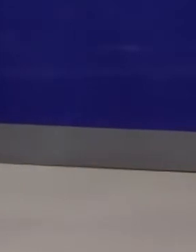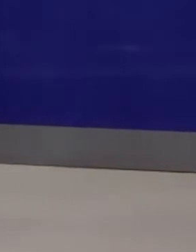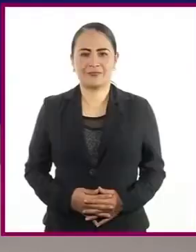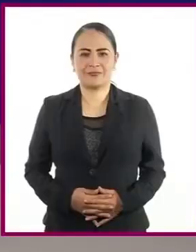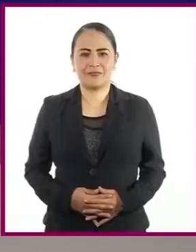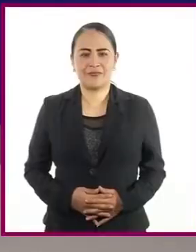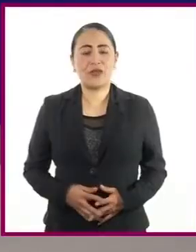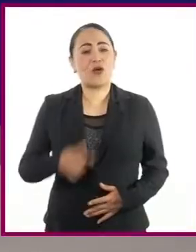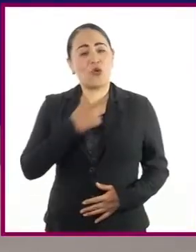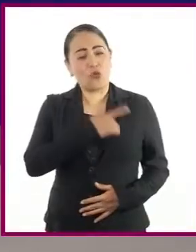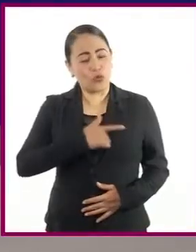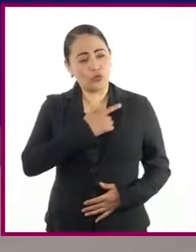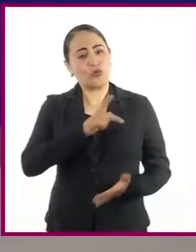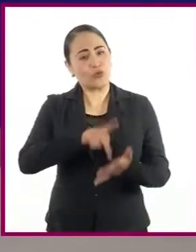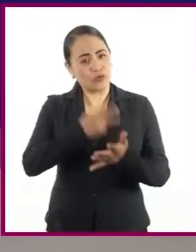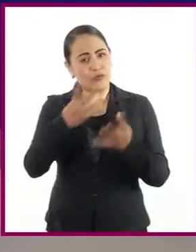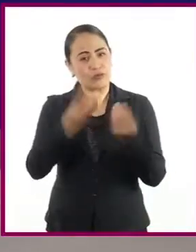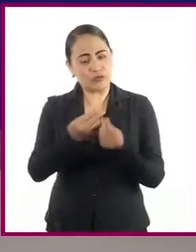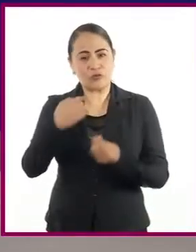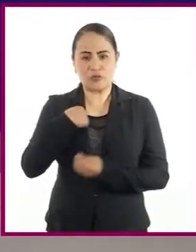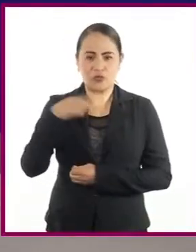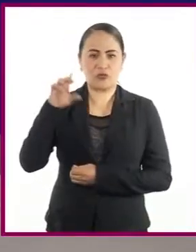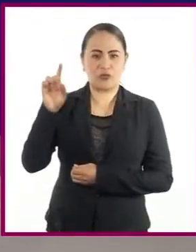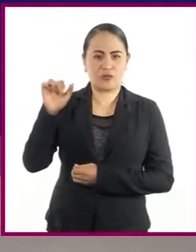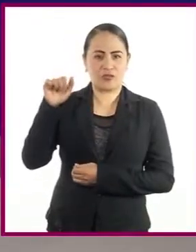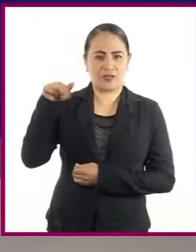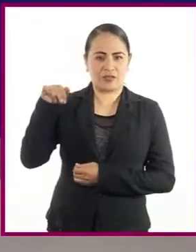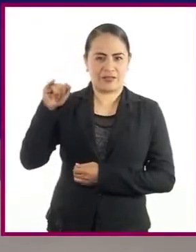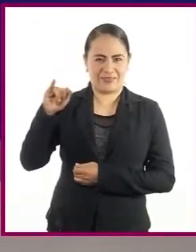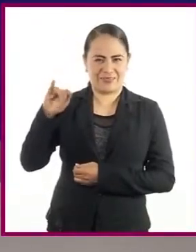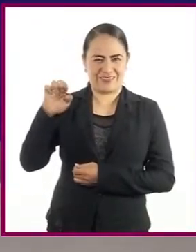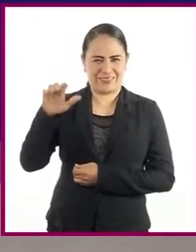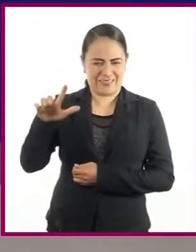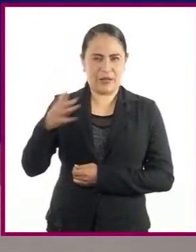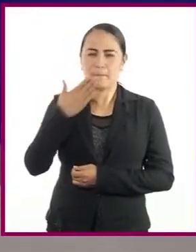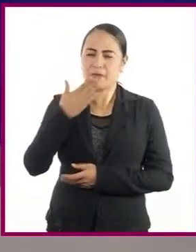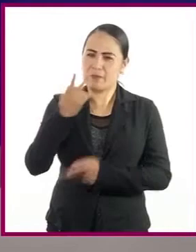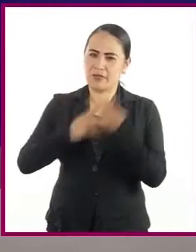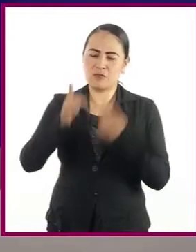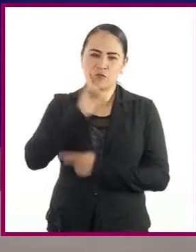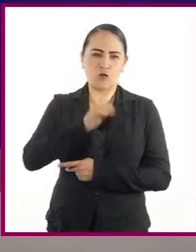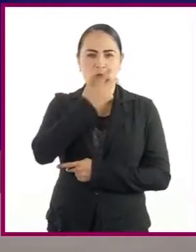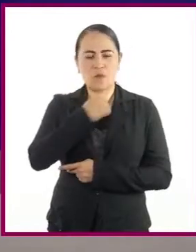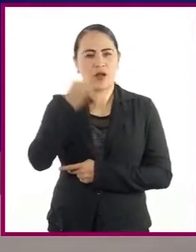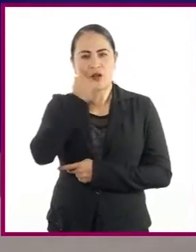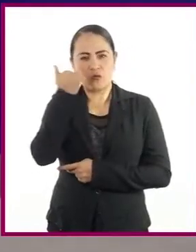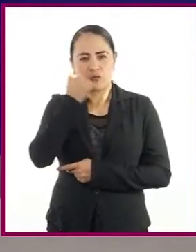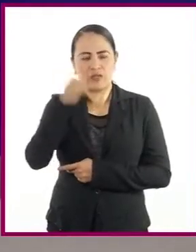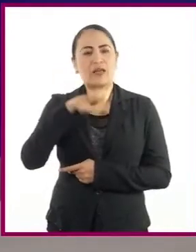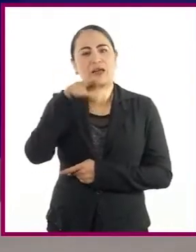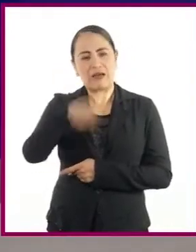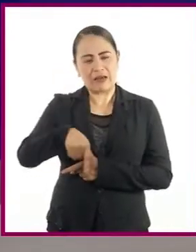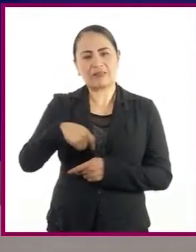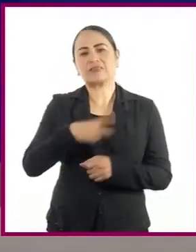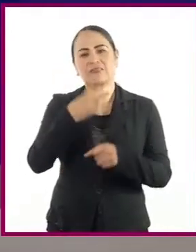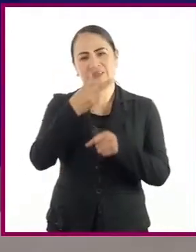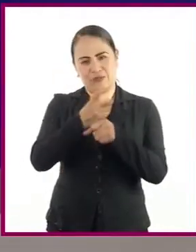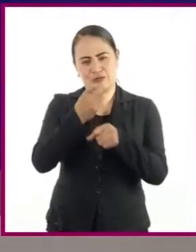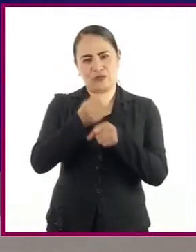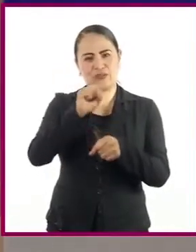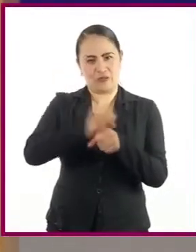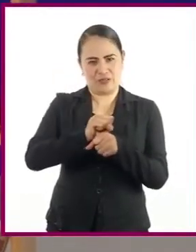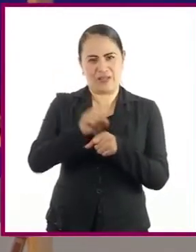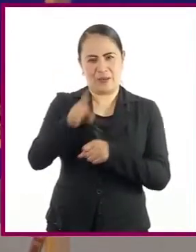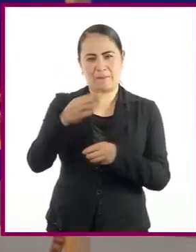Qué gusto estar nuevamente con ustedes. Yo soy Daniel y les doy la bienvenida a las alumnas y alumnos de lengua materna de segundo grado de secundaria.